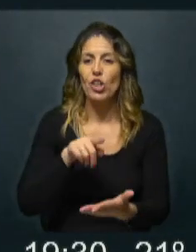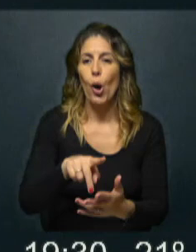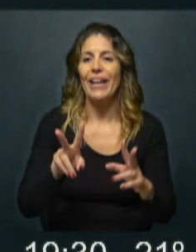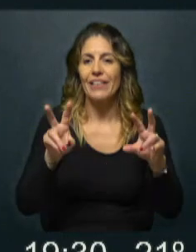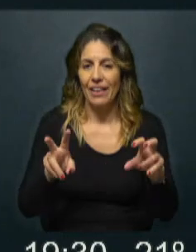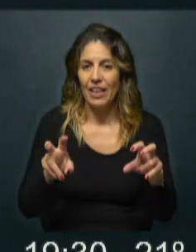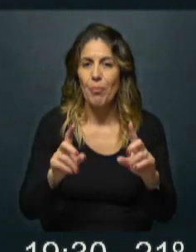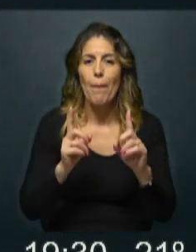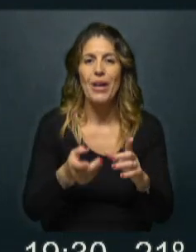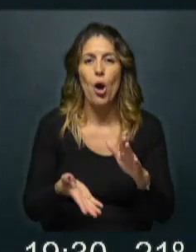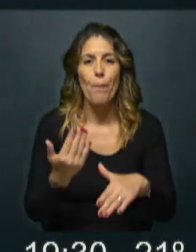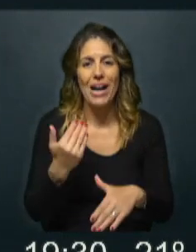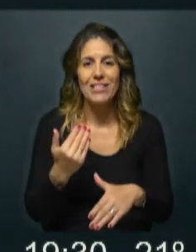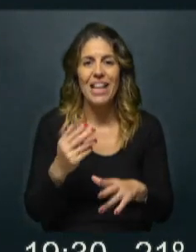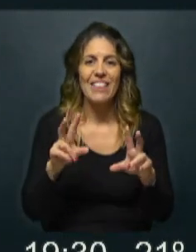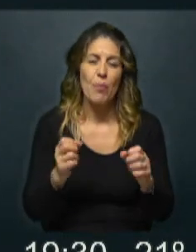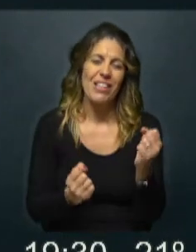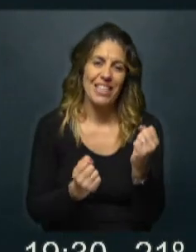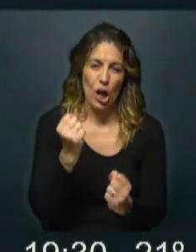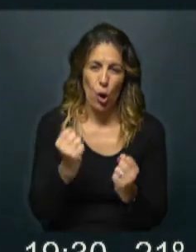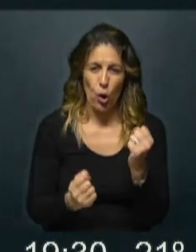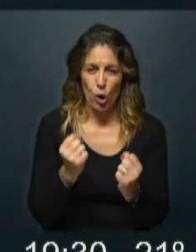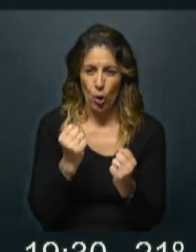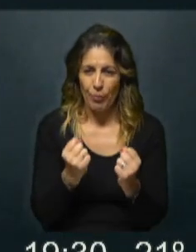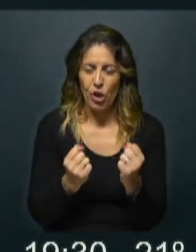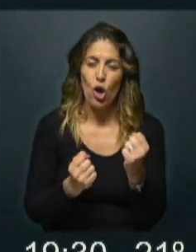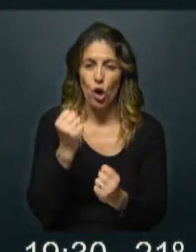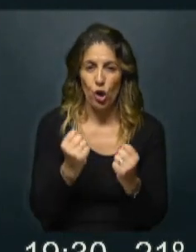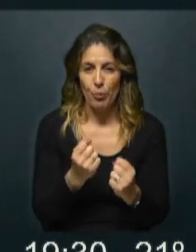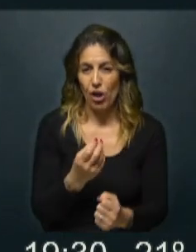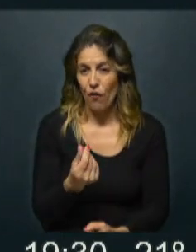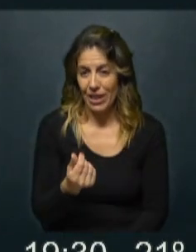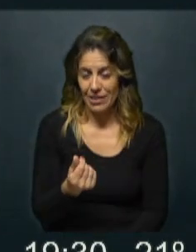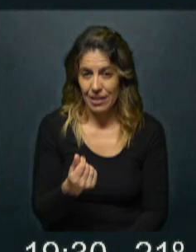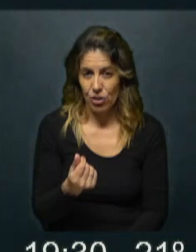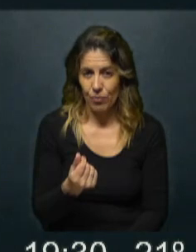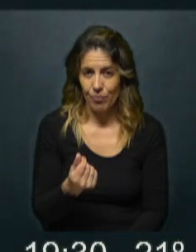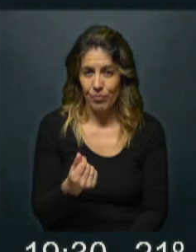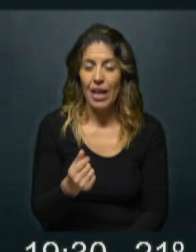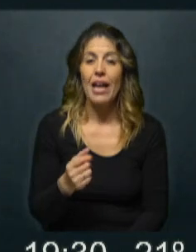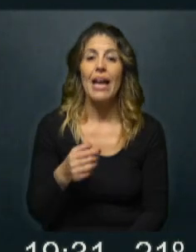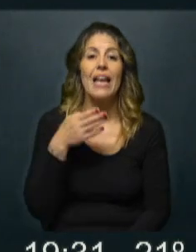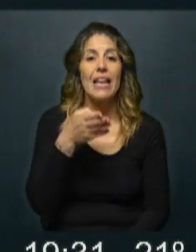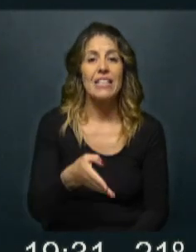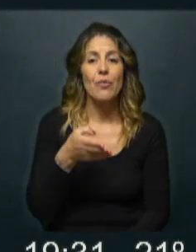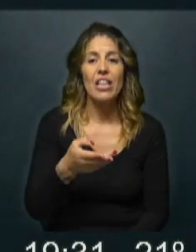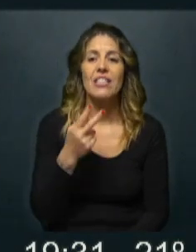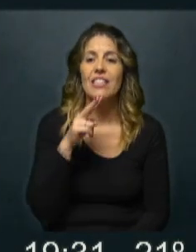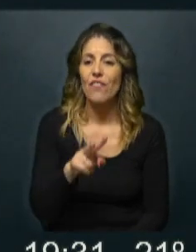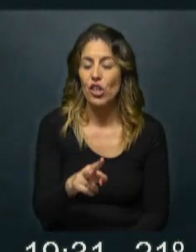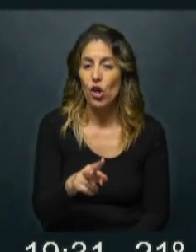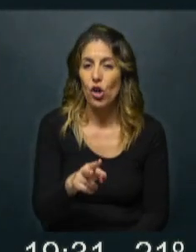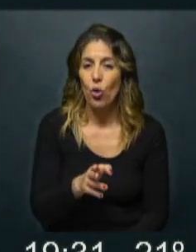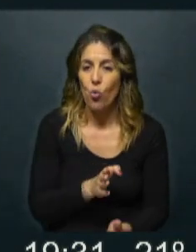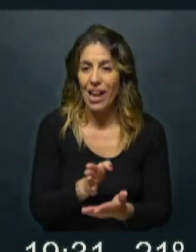en particular pero más Macro en términos económicos y lo económico financiero claramente en las intervenciones se vio que hay una línea